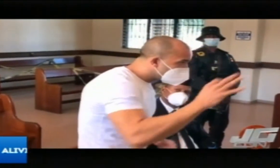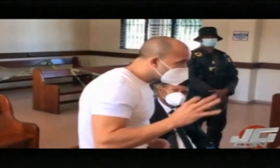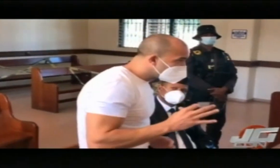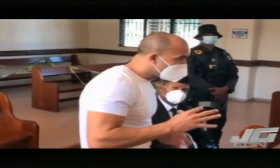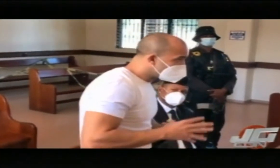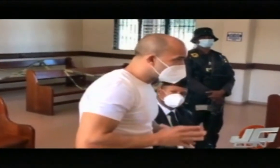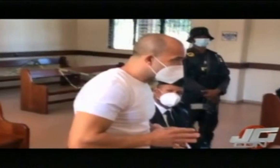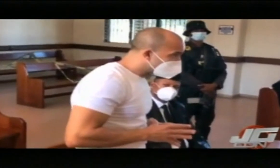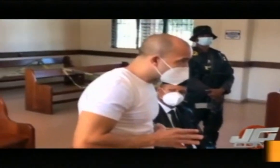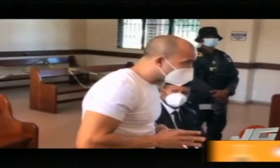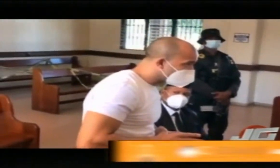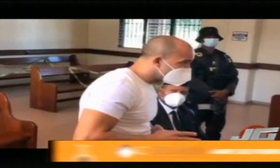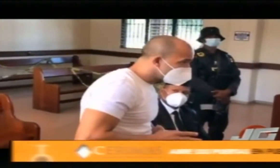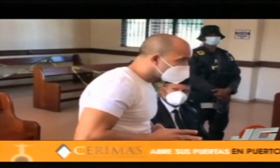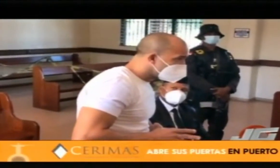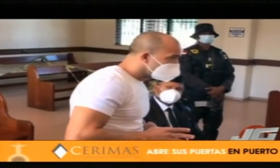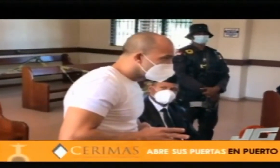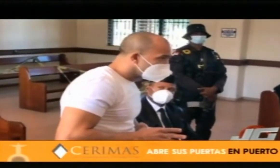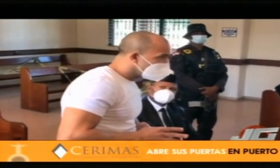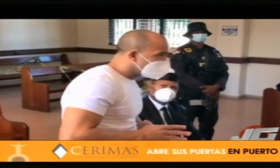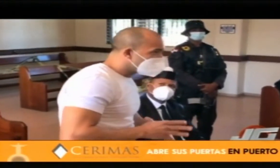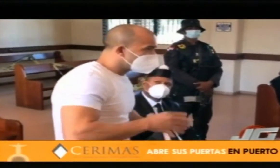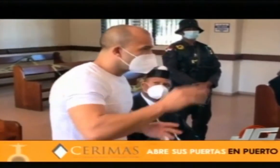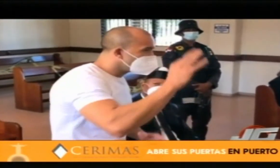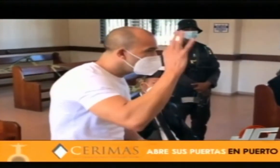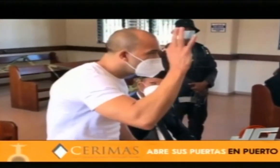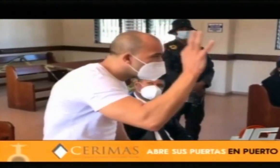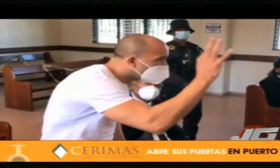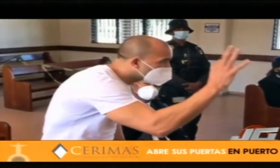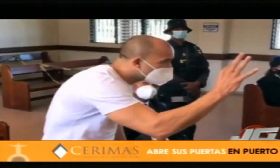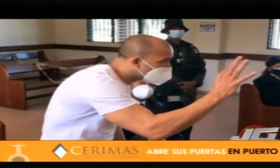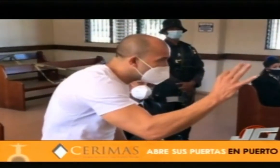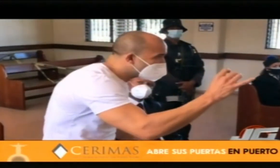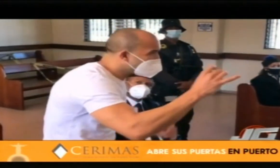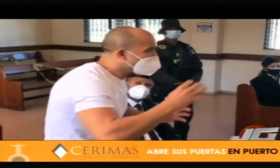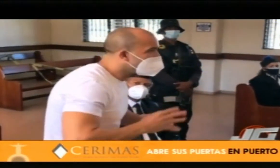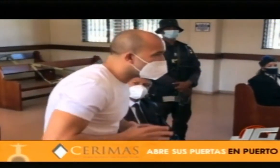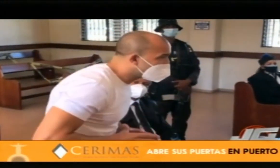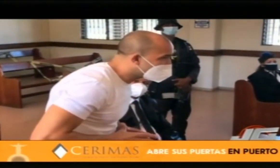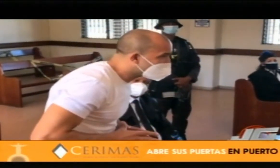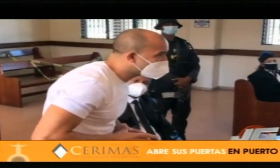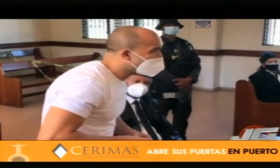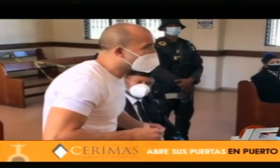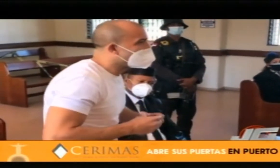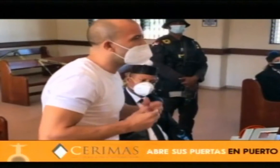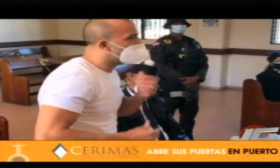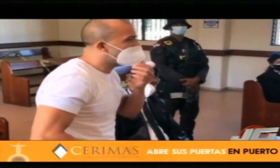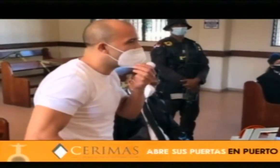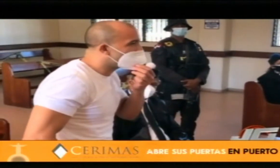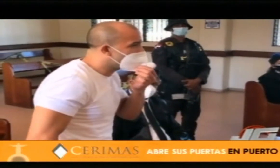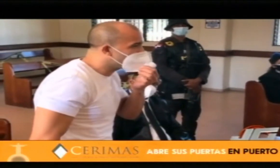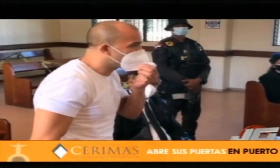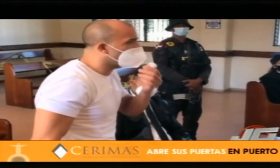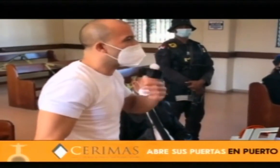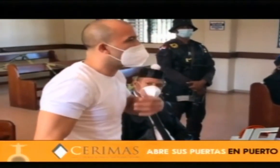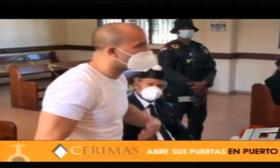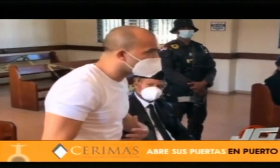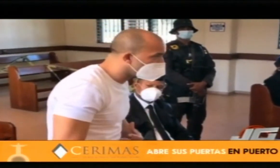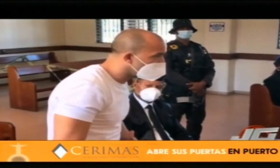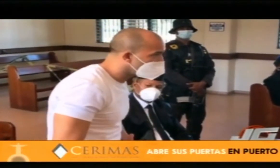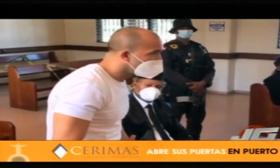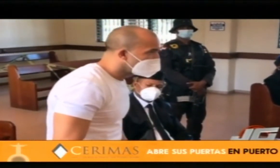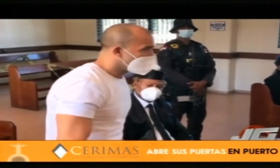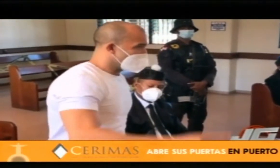para no seguir declarando, yo lo que soy es inocente, se ha querido ponerme a mí lo que no